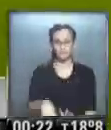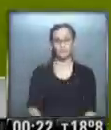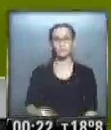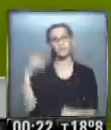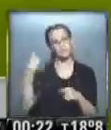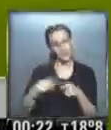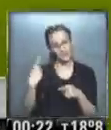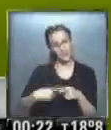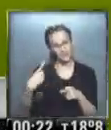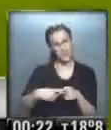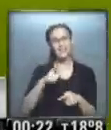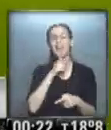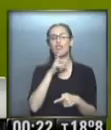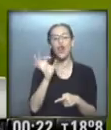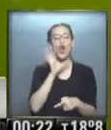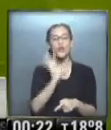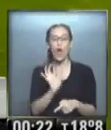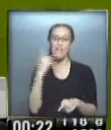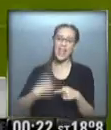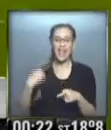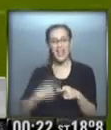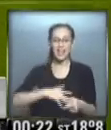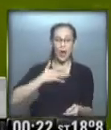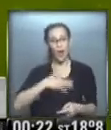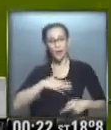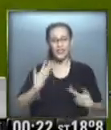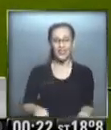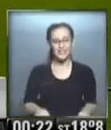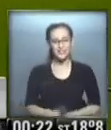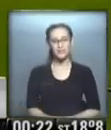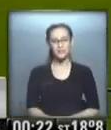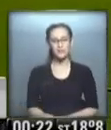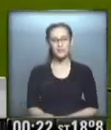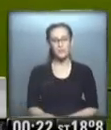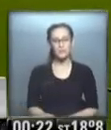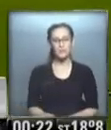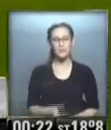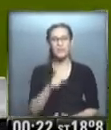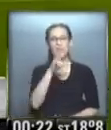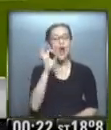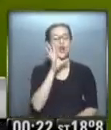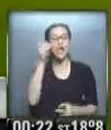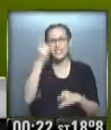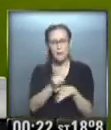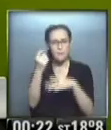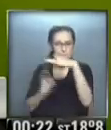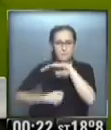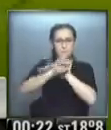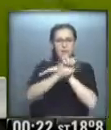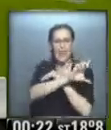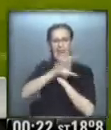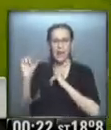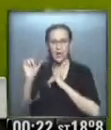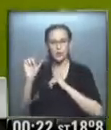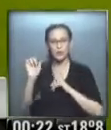Festejaba a Troglio y compañía, Lucas Lich, un hombre que siempre prueba de larga distancia en cada uno de los equipos que ha estado. En este caso,